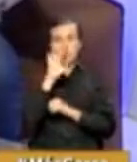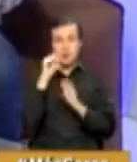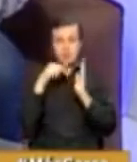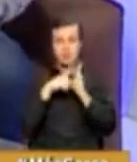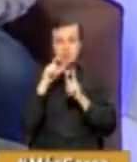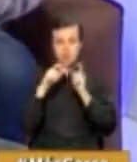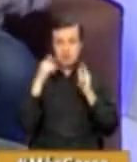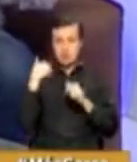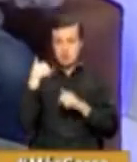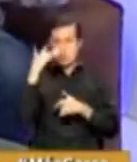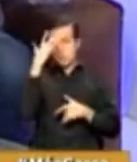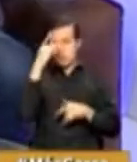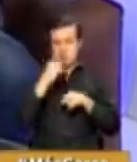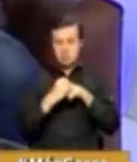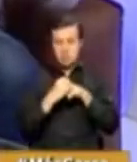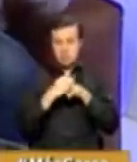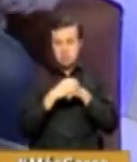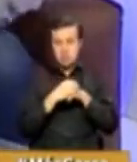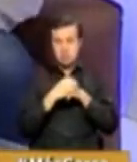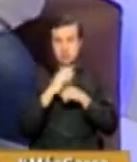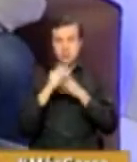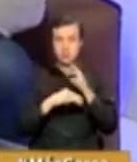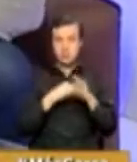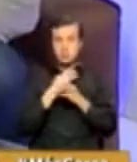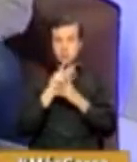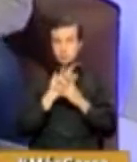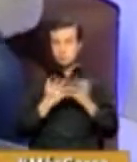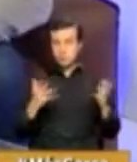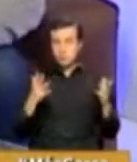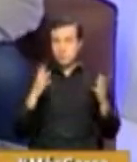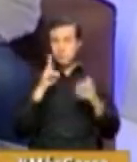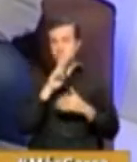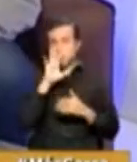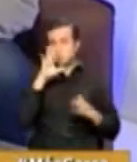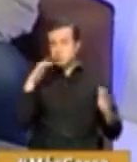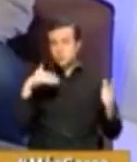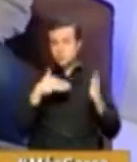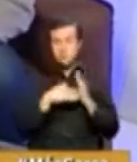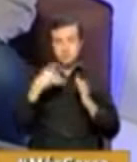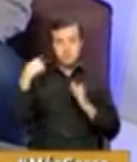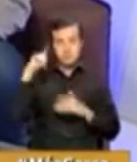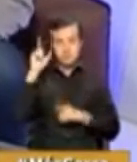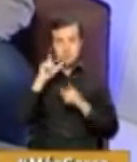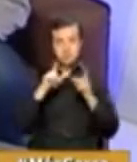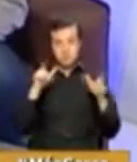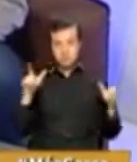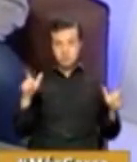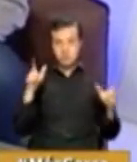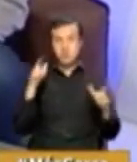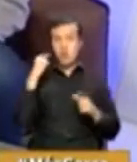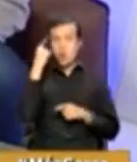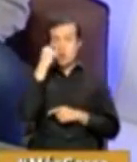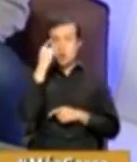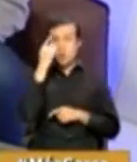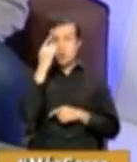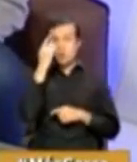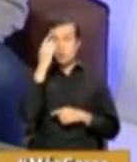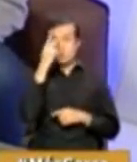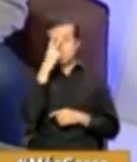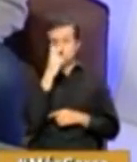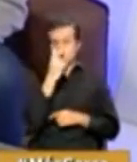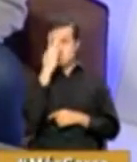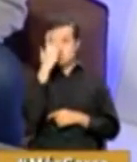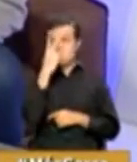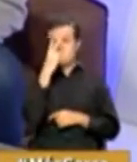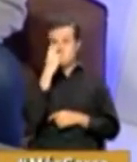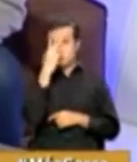menos, con esta enfermedad? Claro, y también en el mundo, alrededor de 25.000 millones de personas, pues, están invidentes